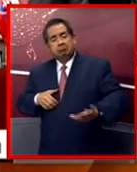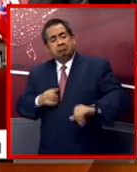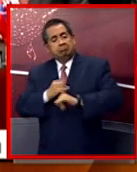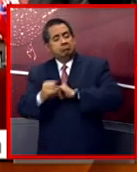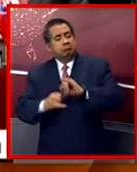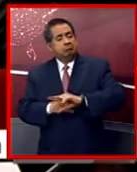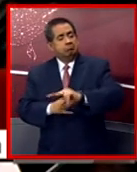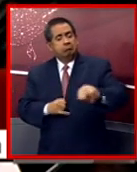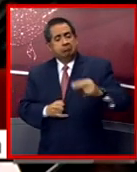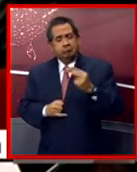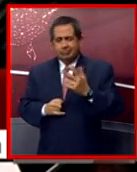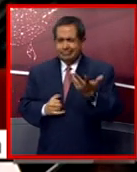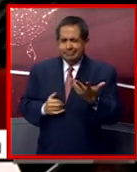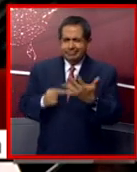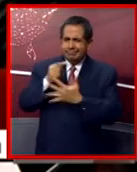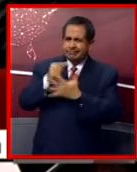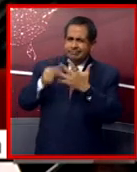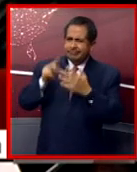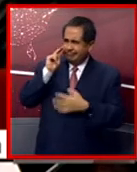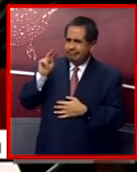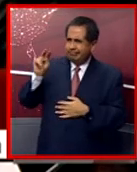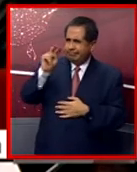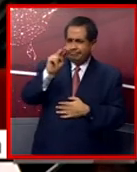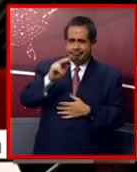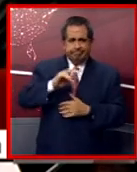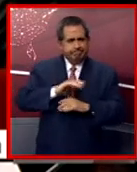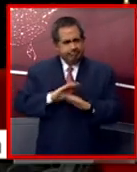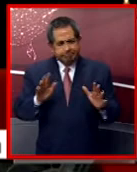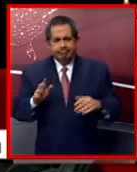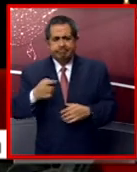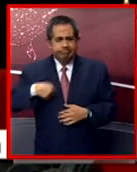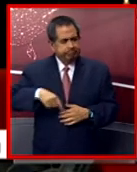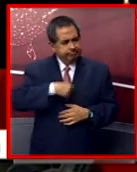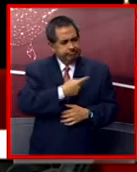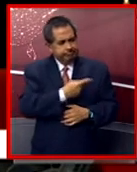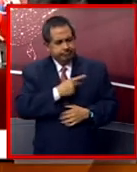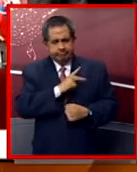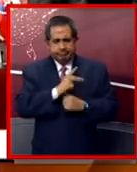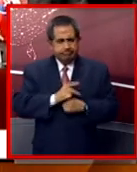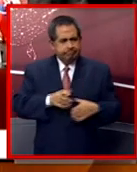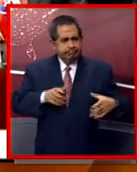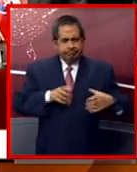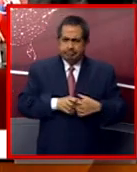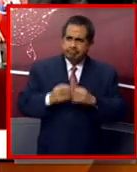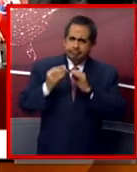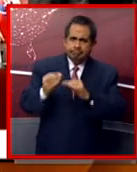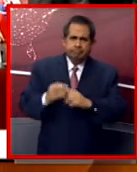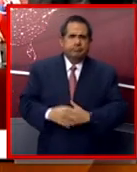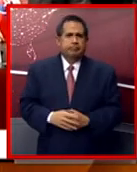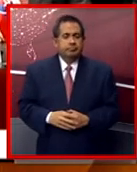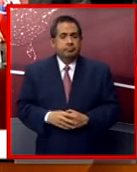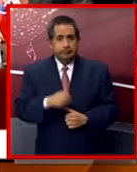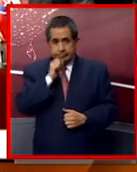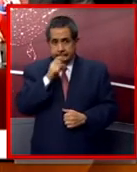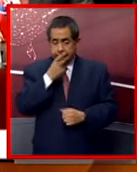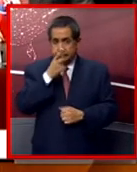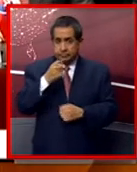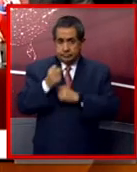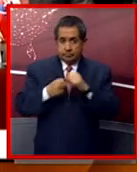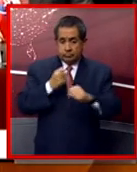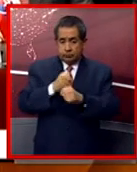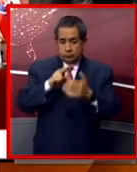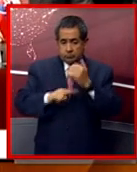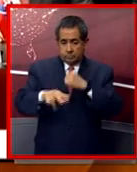cooperación internacional representan una prueba a los cimientos de nuestras sociedades. Destacó también que en 2015